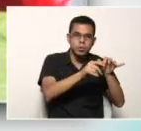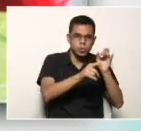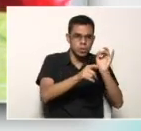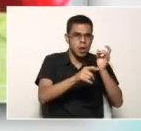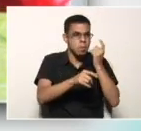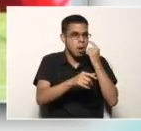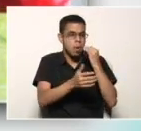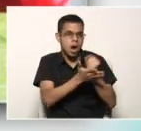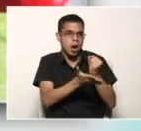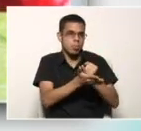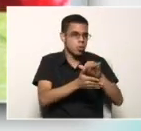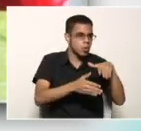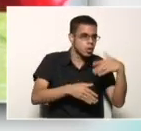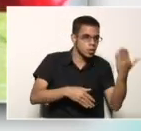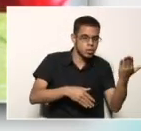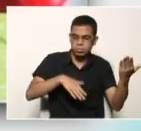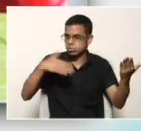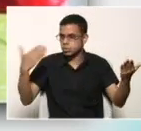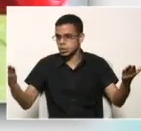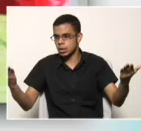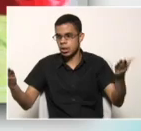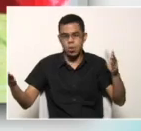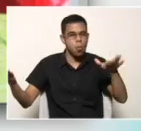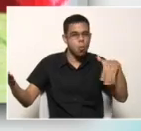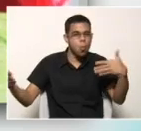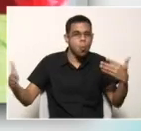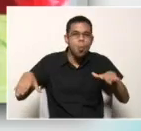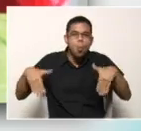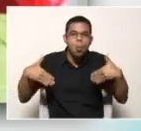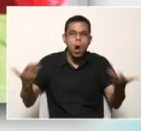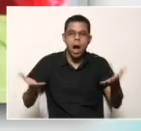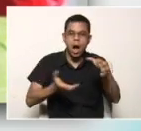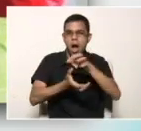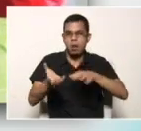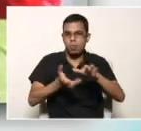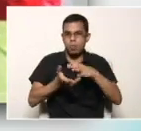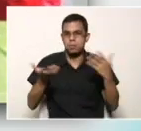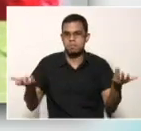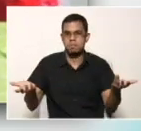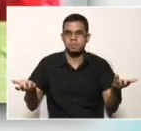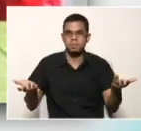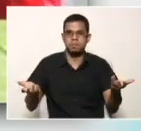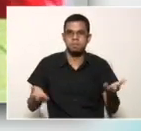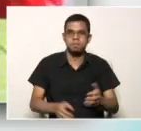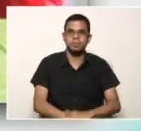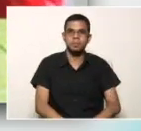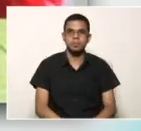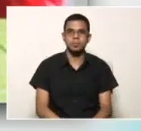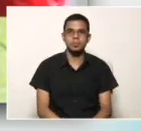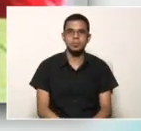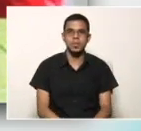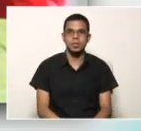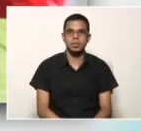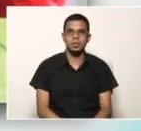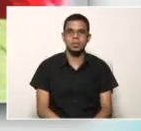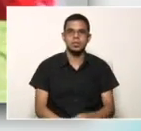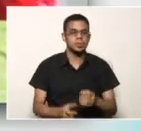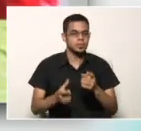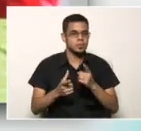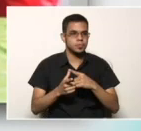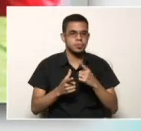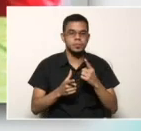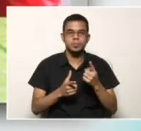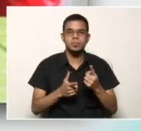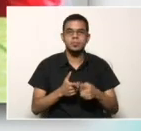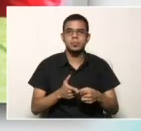verificar si exactamente la falla el monitor o no. Cada uno lleva un orden,